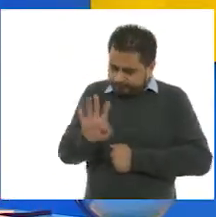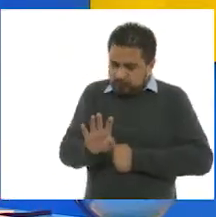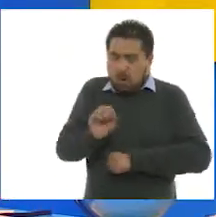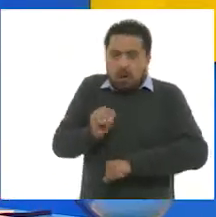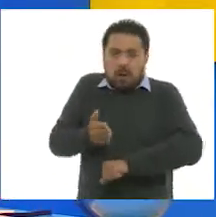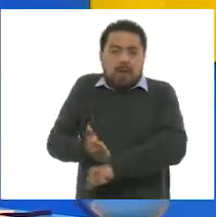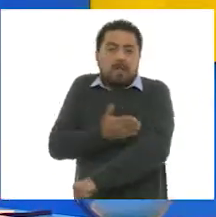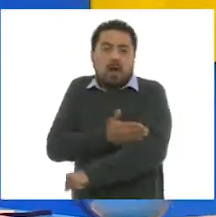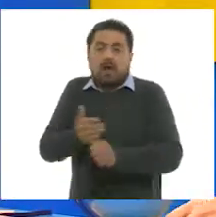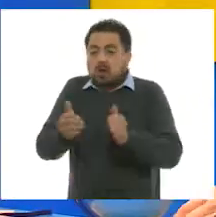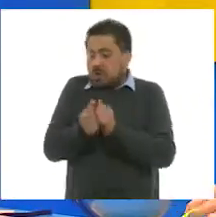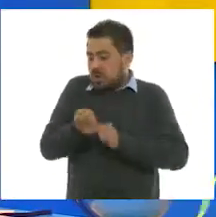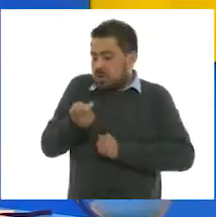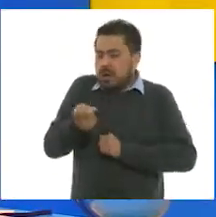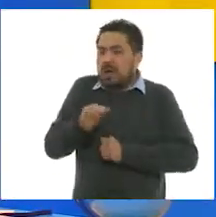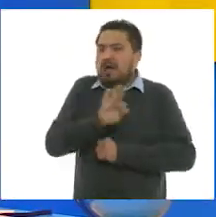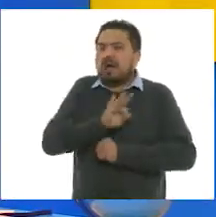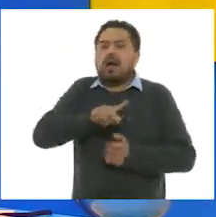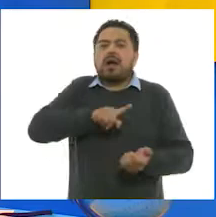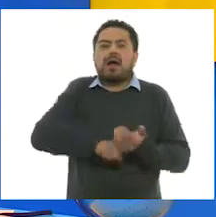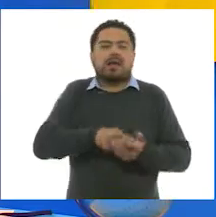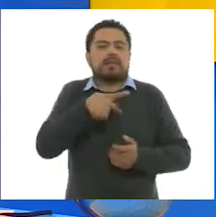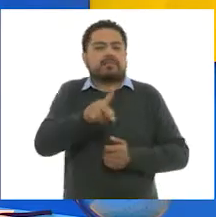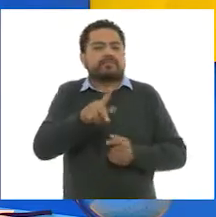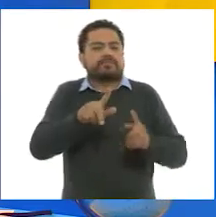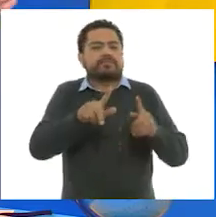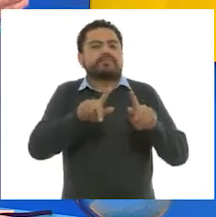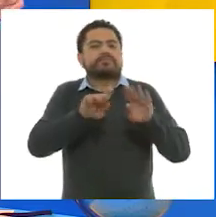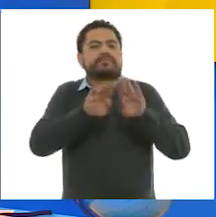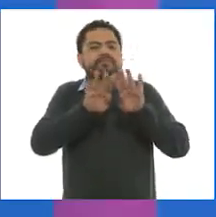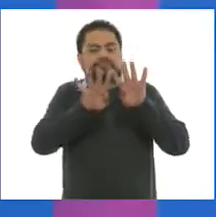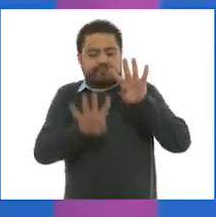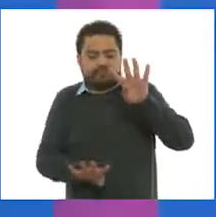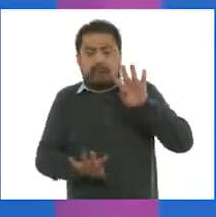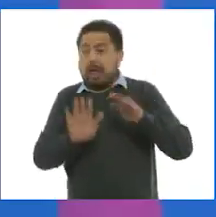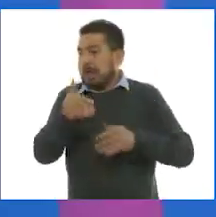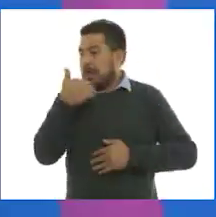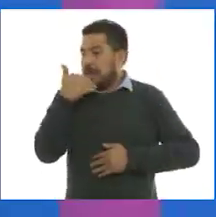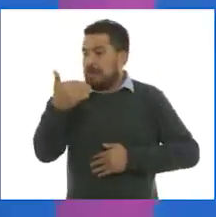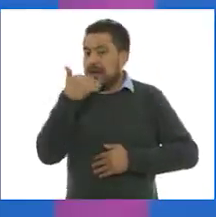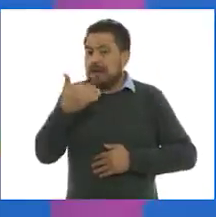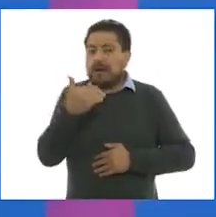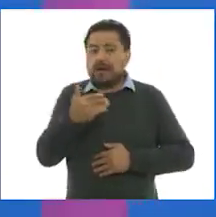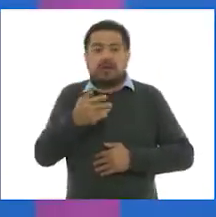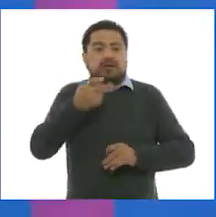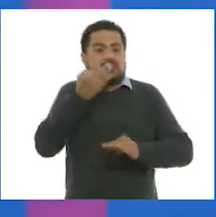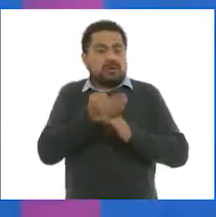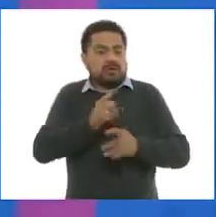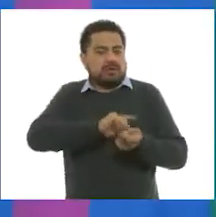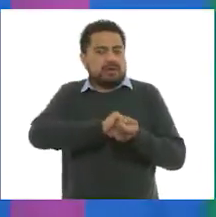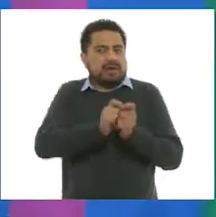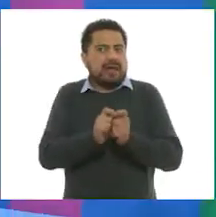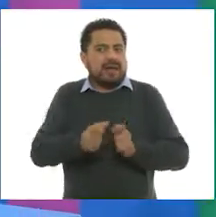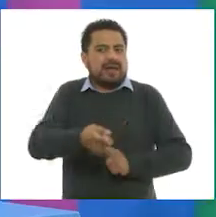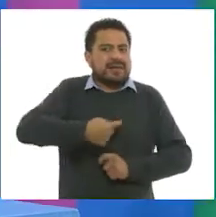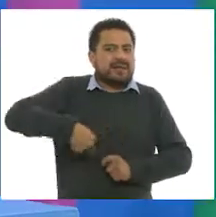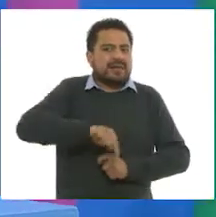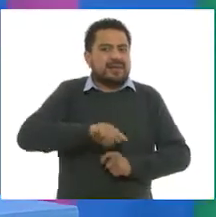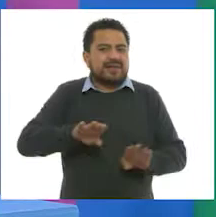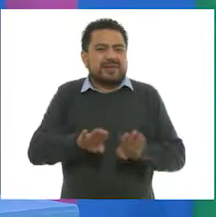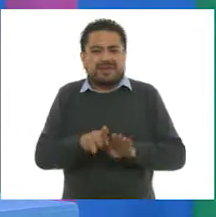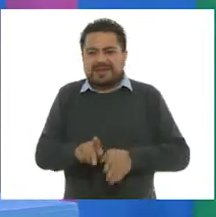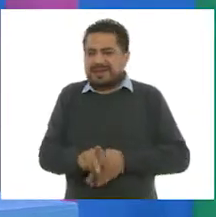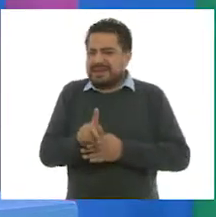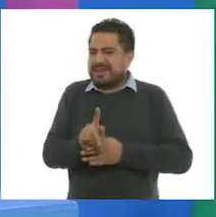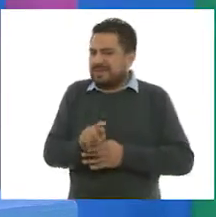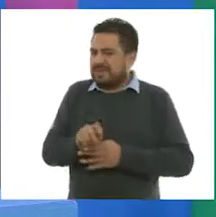madera y con ello tendrán su quipu. Así es. Muy bien, Jenny. Nos hemos convertido casi en quipu camayo.